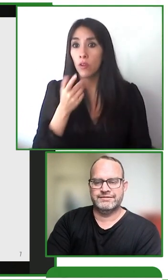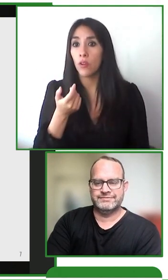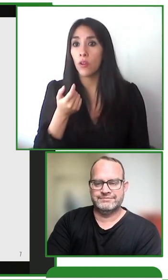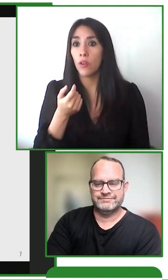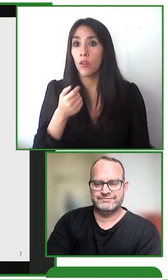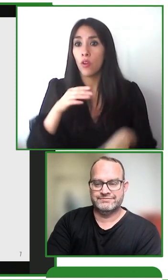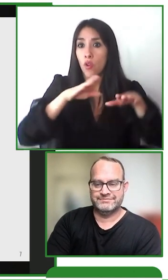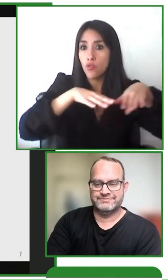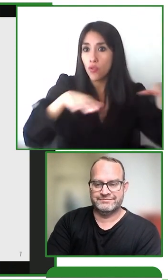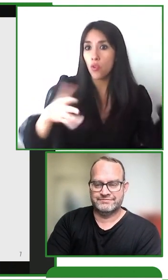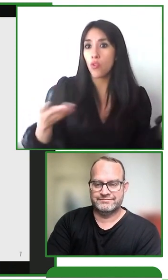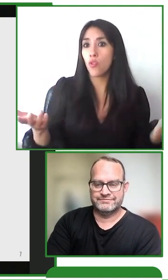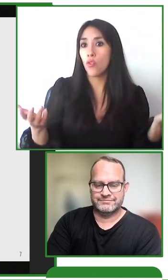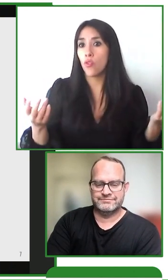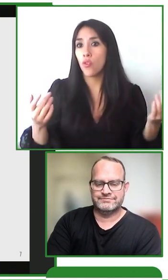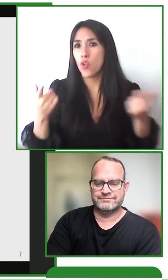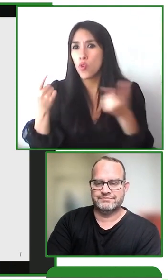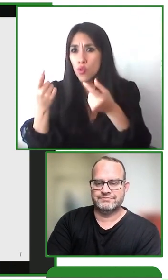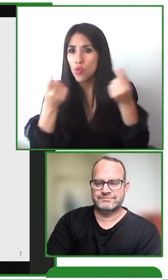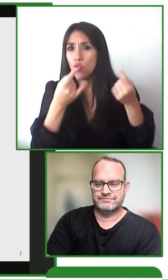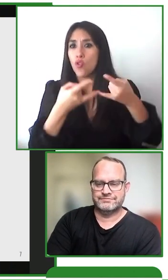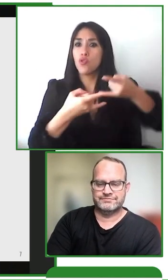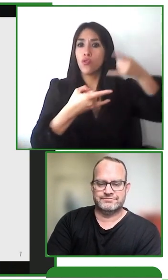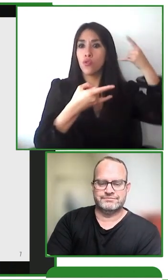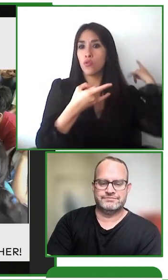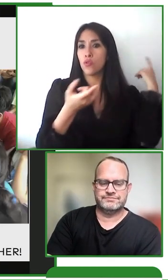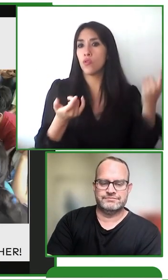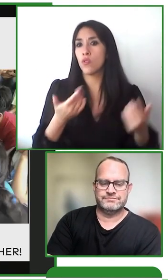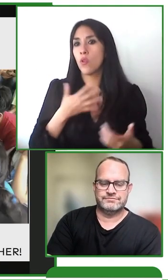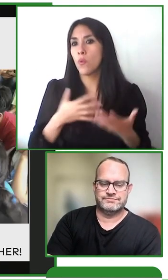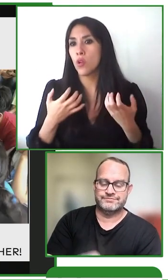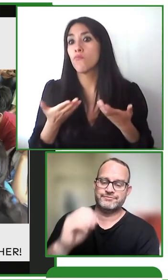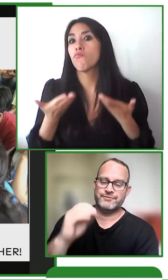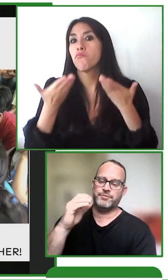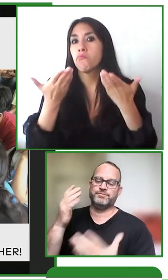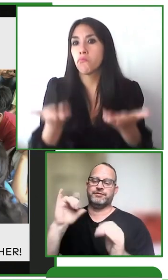que estén interesados en contribuir en nuestra plataforma.